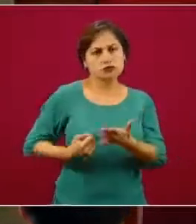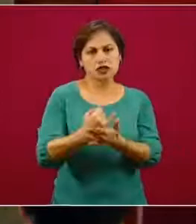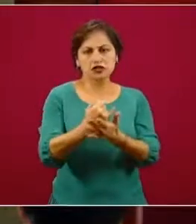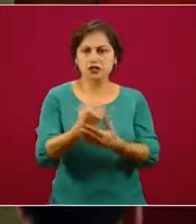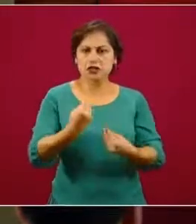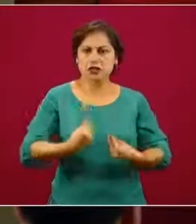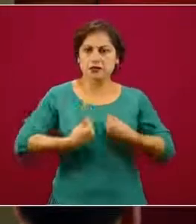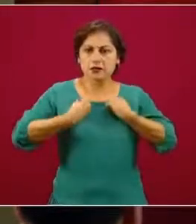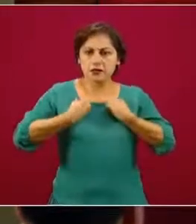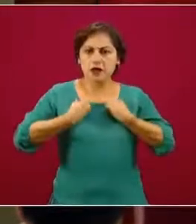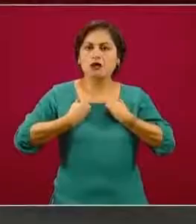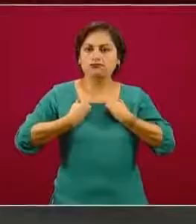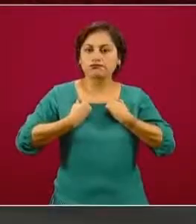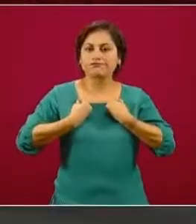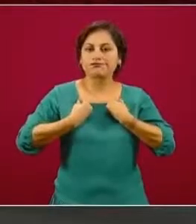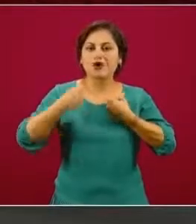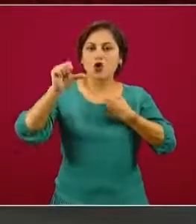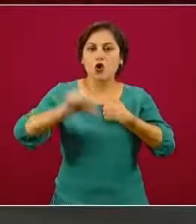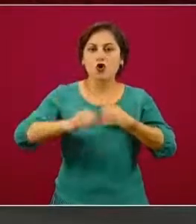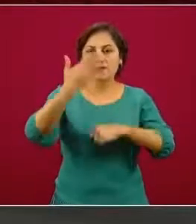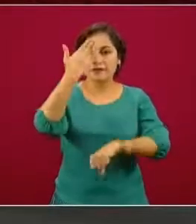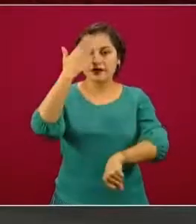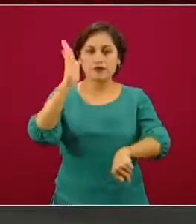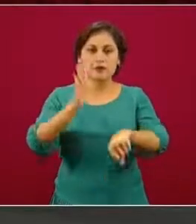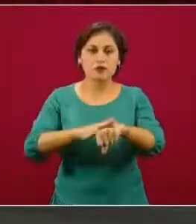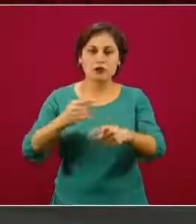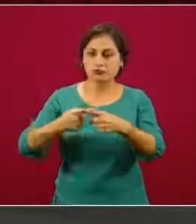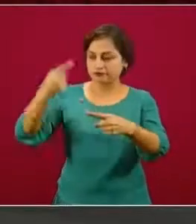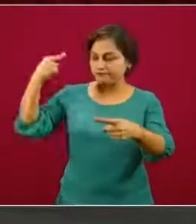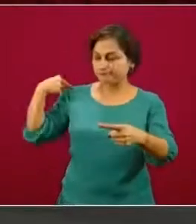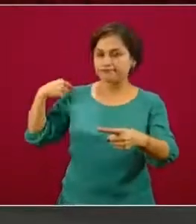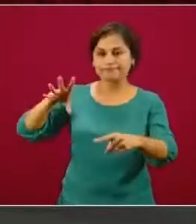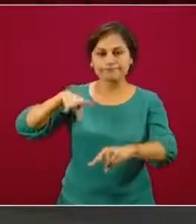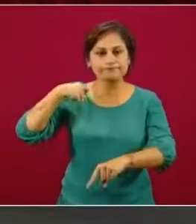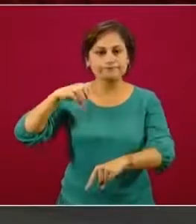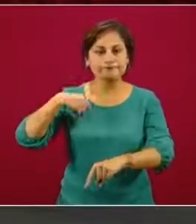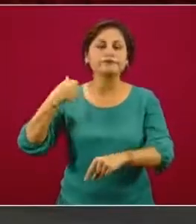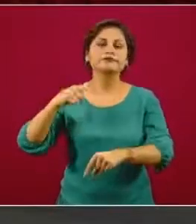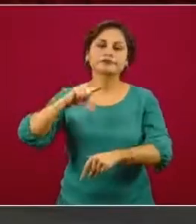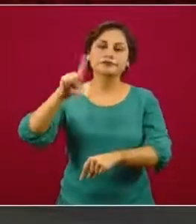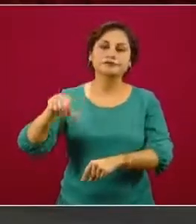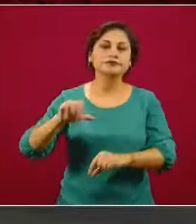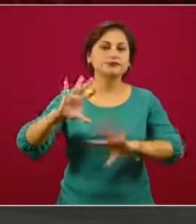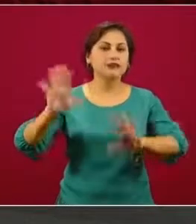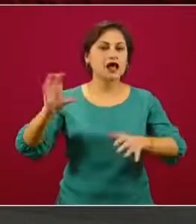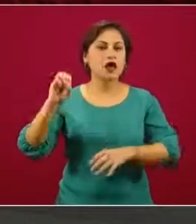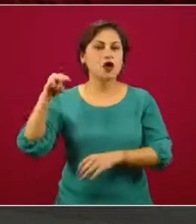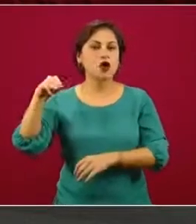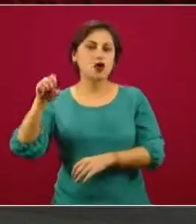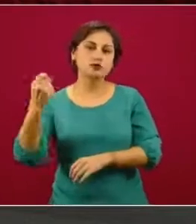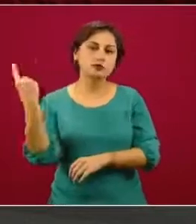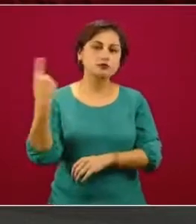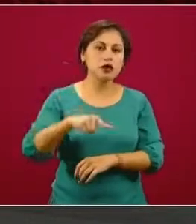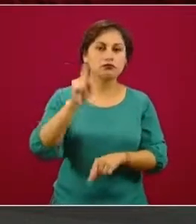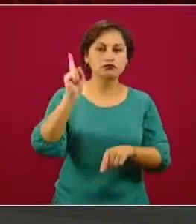conmemorando hoy, esa lucha justamente, y por eso es tan importante. Ahora, las fobias, ¿qué son las fobias?